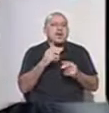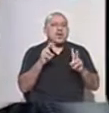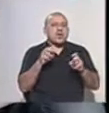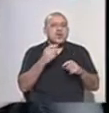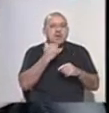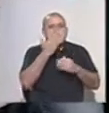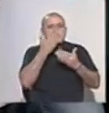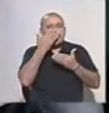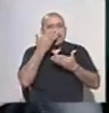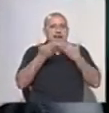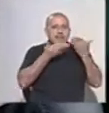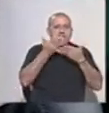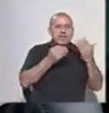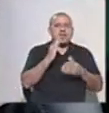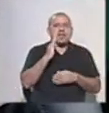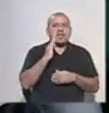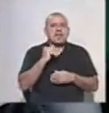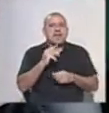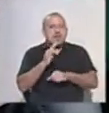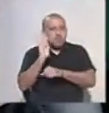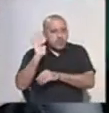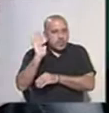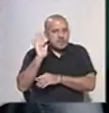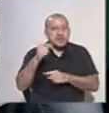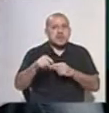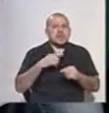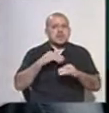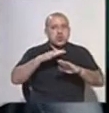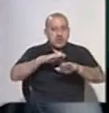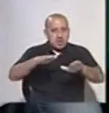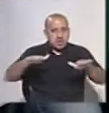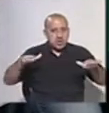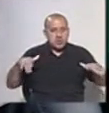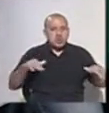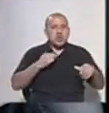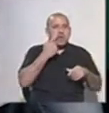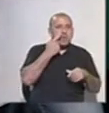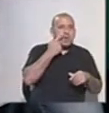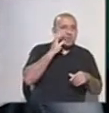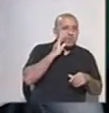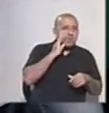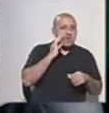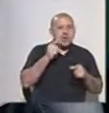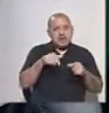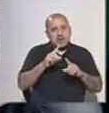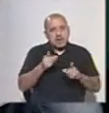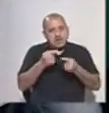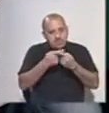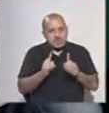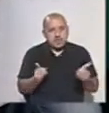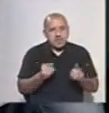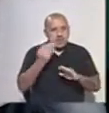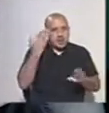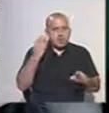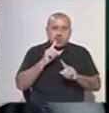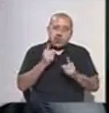Carnaval de las Promesas hoy por hoy lo sustentan, digamos, profesores o quien arma el espectáculo y padres que sustentan eso. Claro. En este caso no era así.